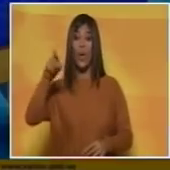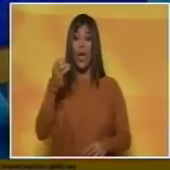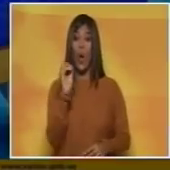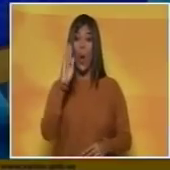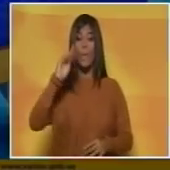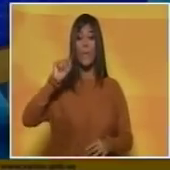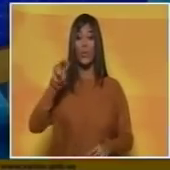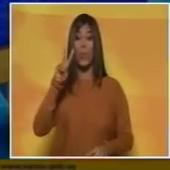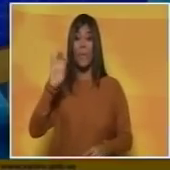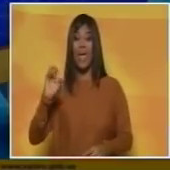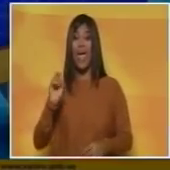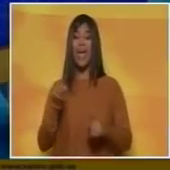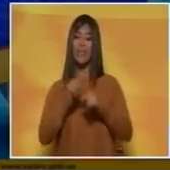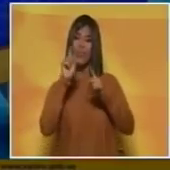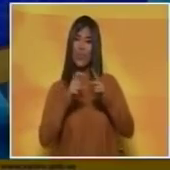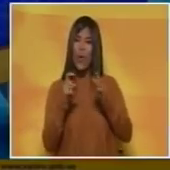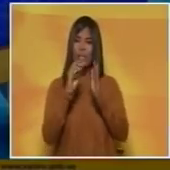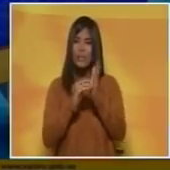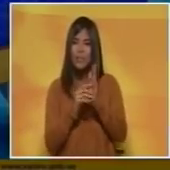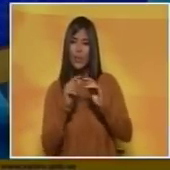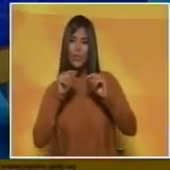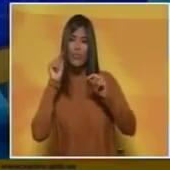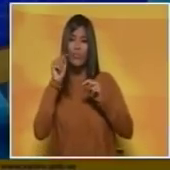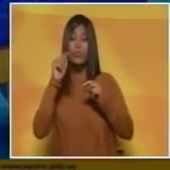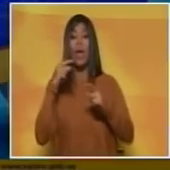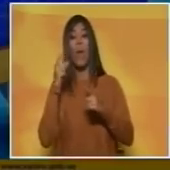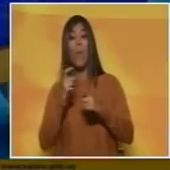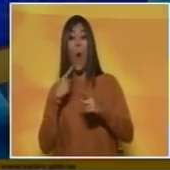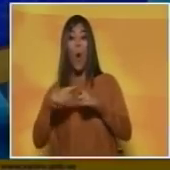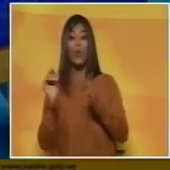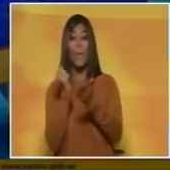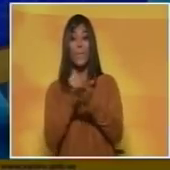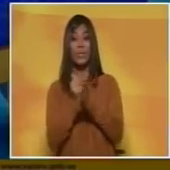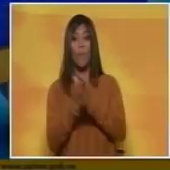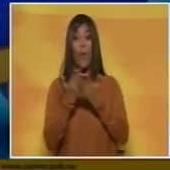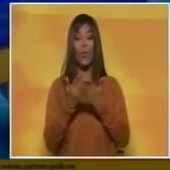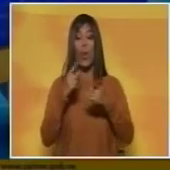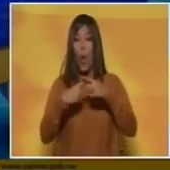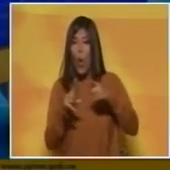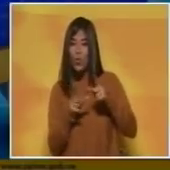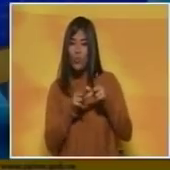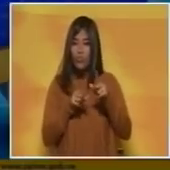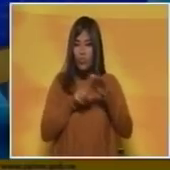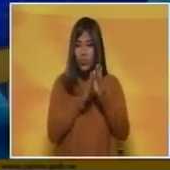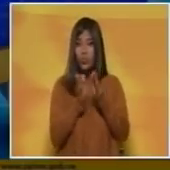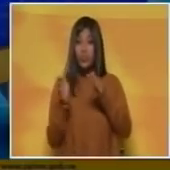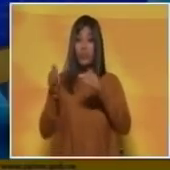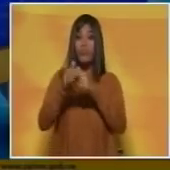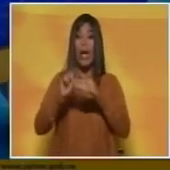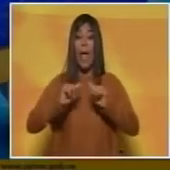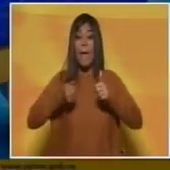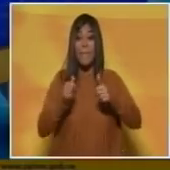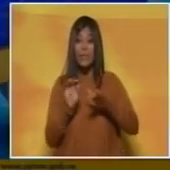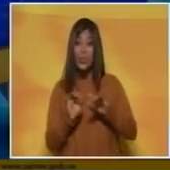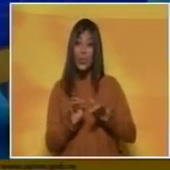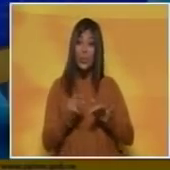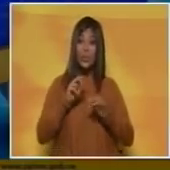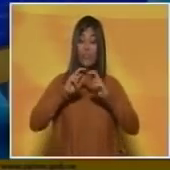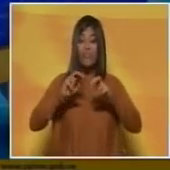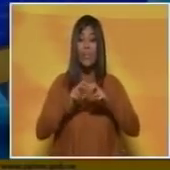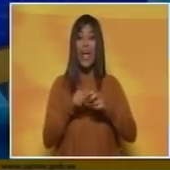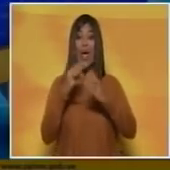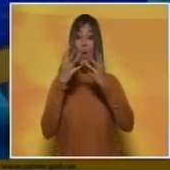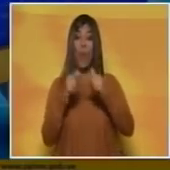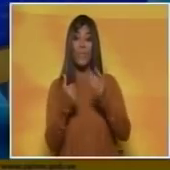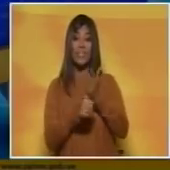www.saime.gov.ve, opción servicios y luego ratificación pasaporte. La elección lo llevará a otro portal donde deberá iniciar sesión ingresando su